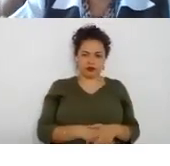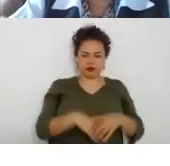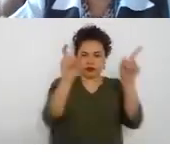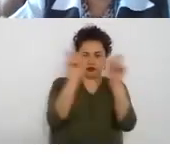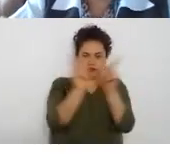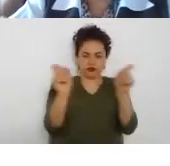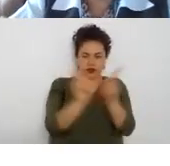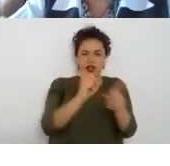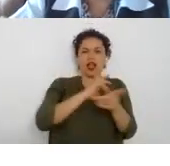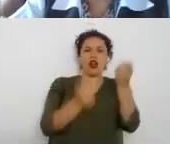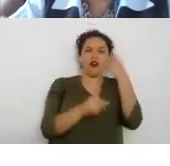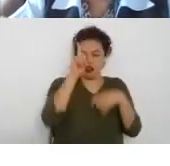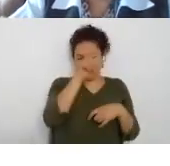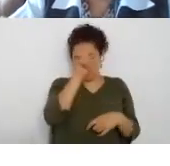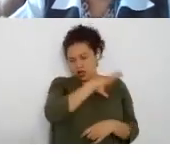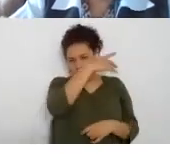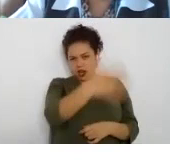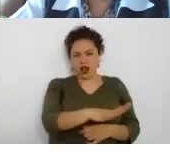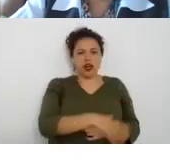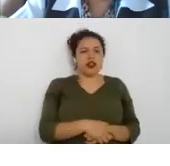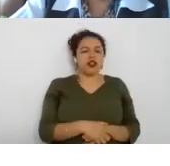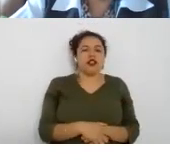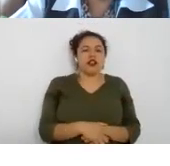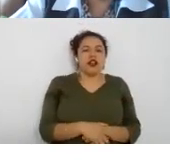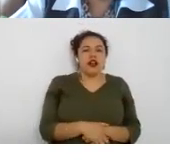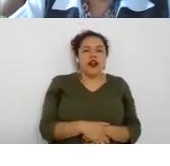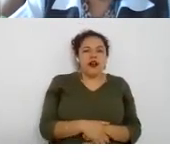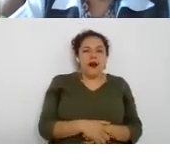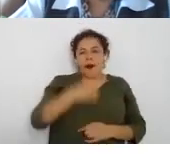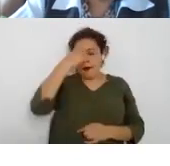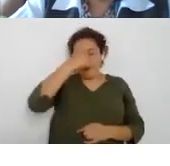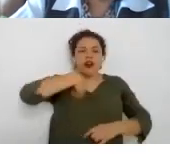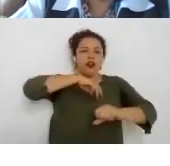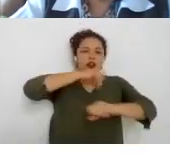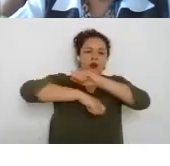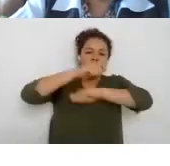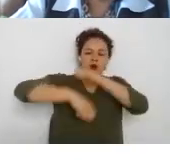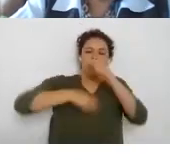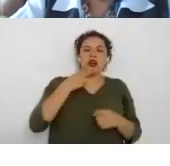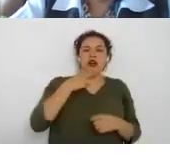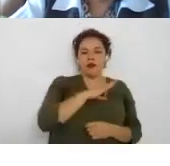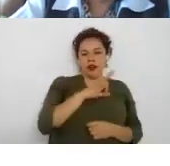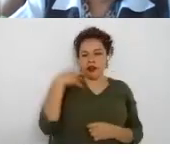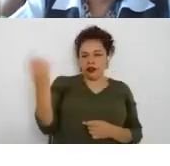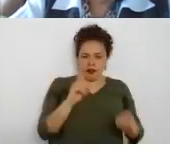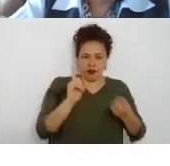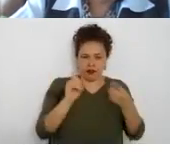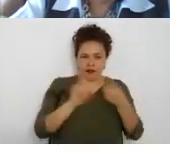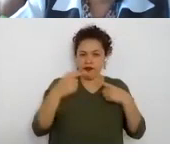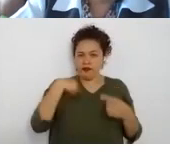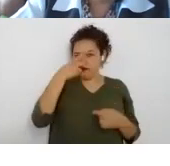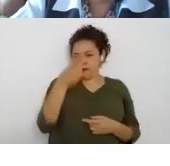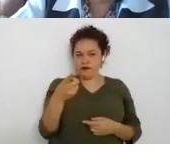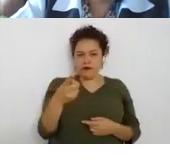ciertas recomendaciones generales para nosotros poder aplicar un vendaje. El primero de ellos es, como les había comentado,